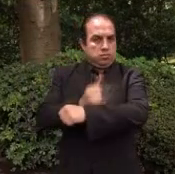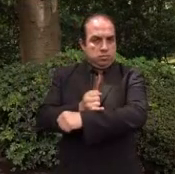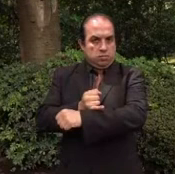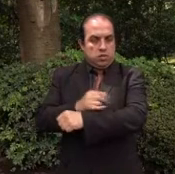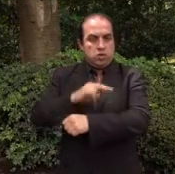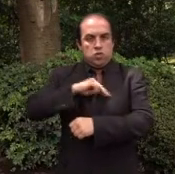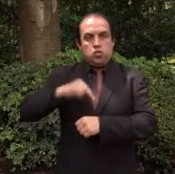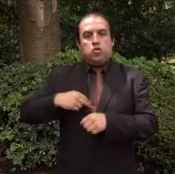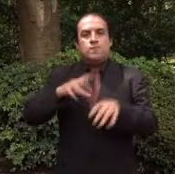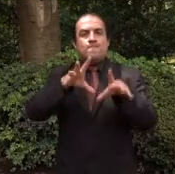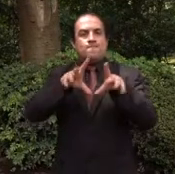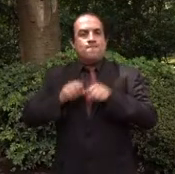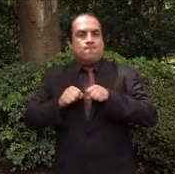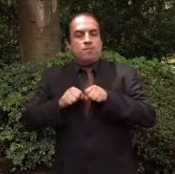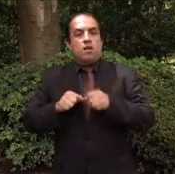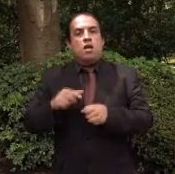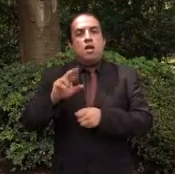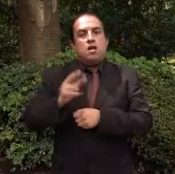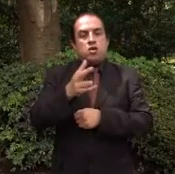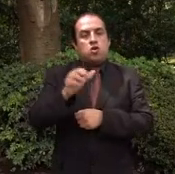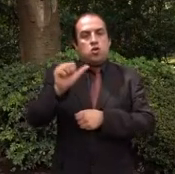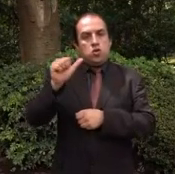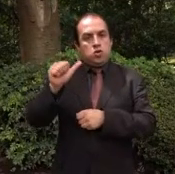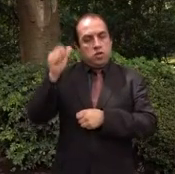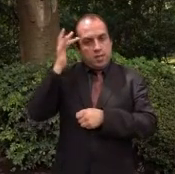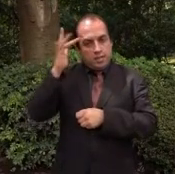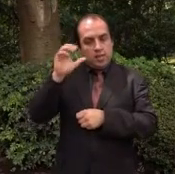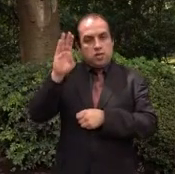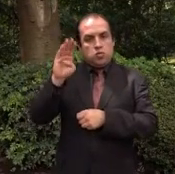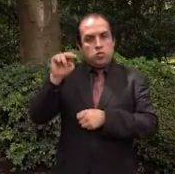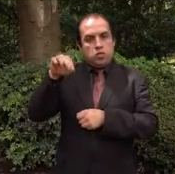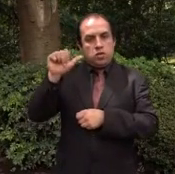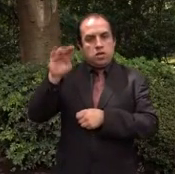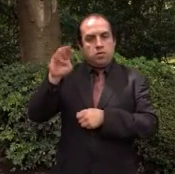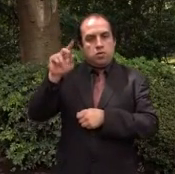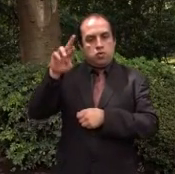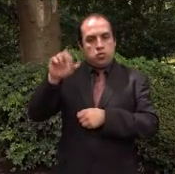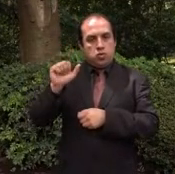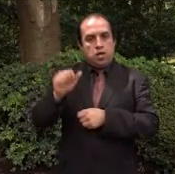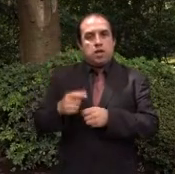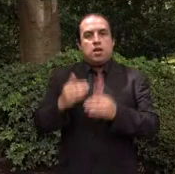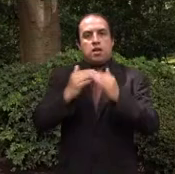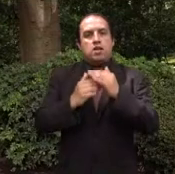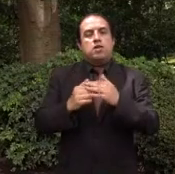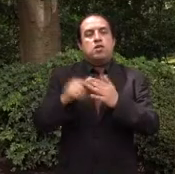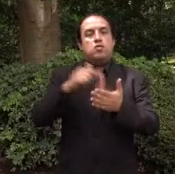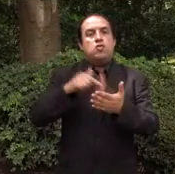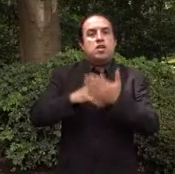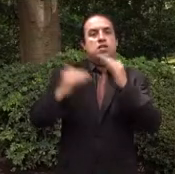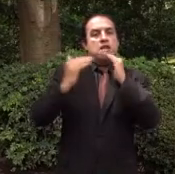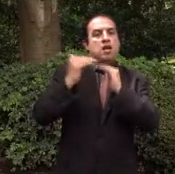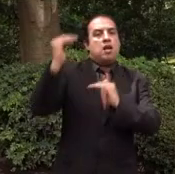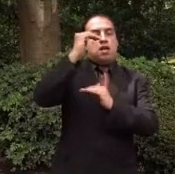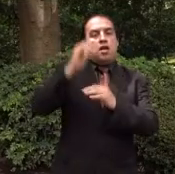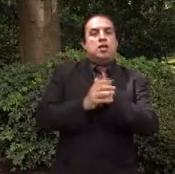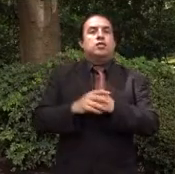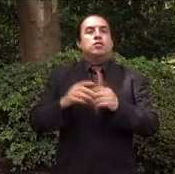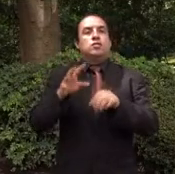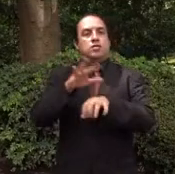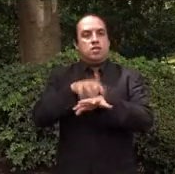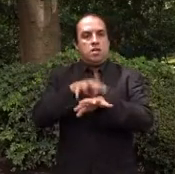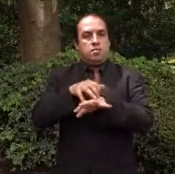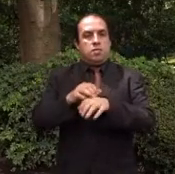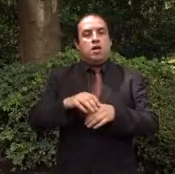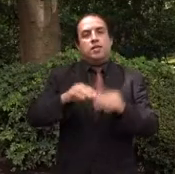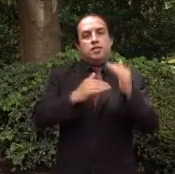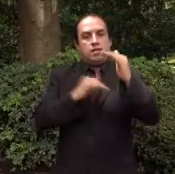Estamos rescatando el río San Buenaventura desde la parte alta en Tlalpan y la parte baja que llega a Xochimilco.